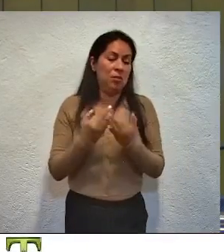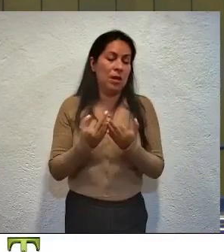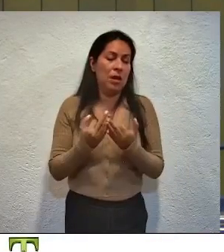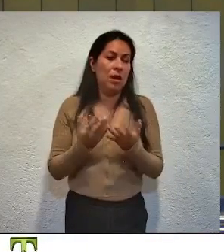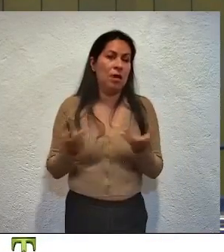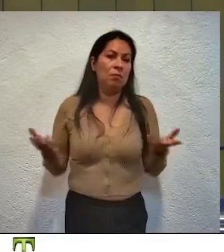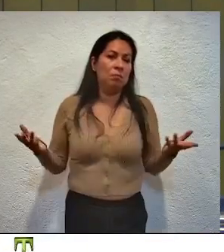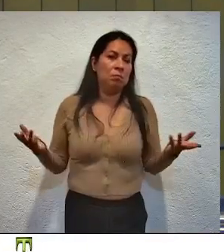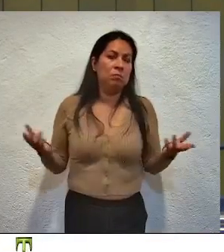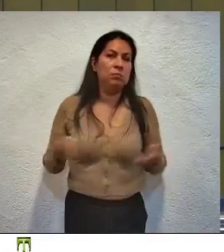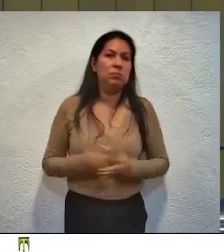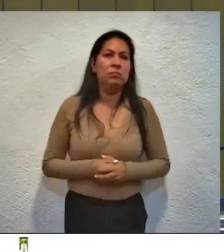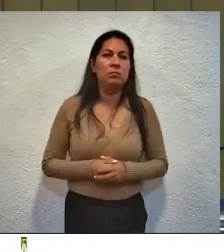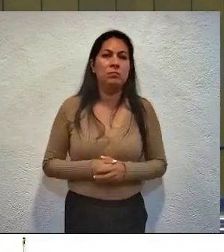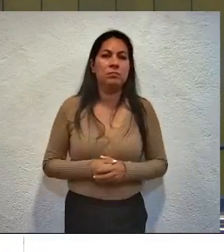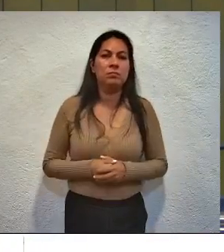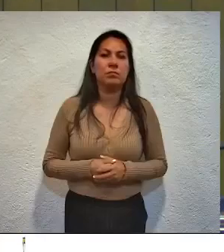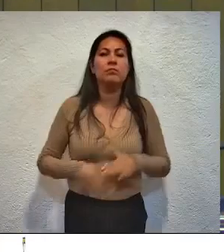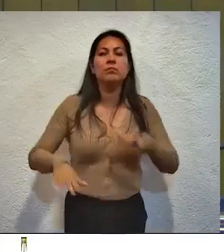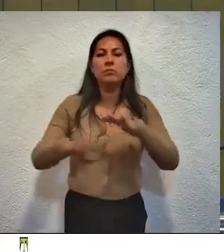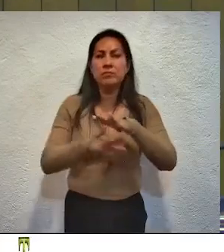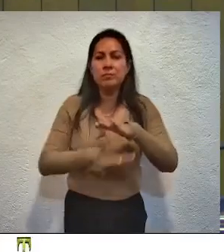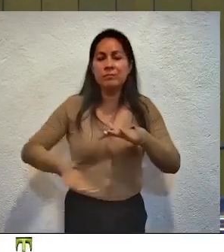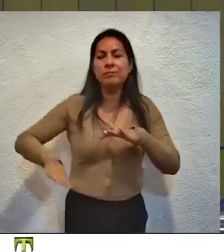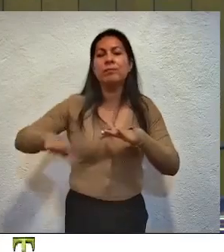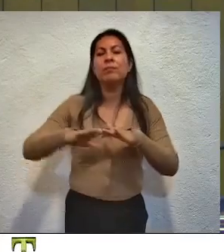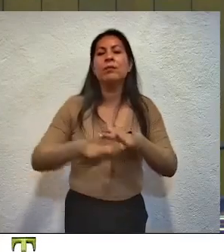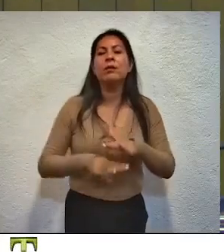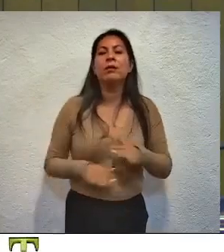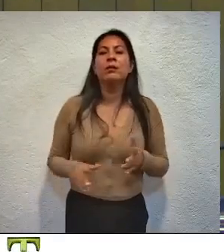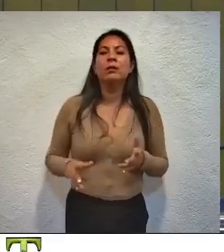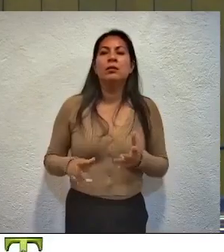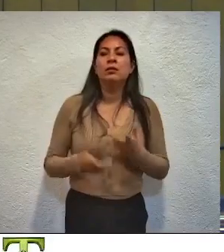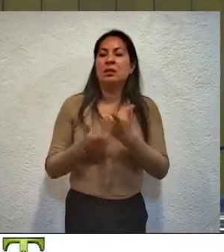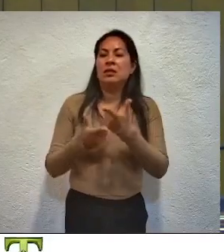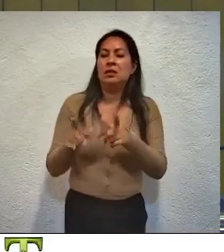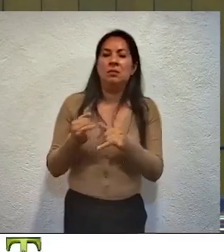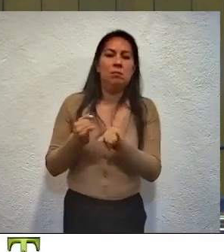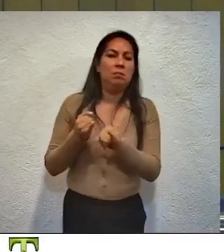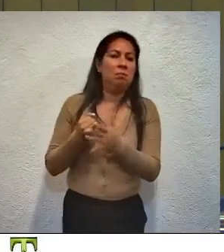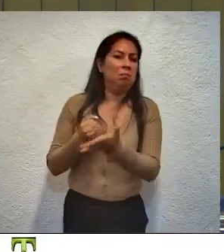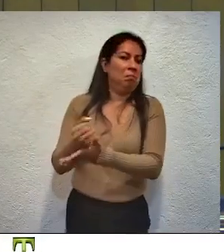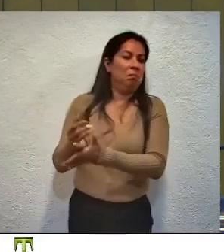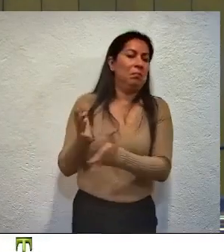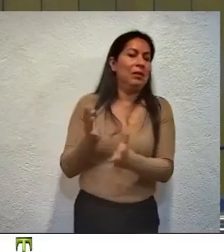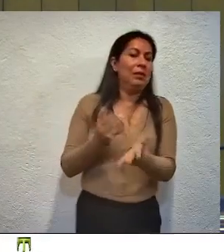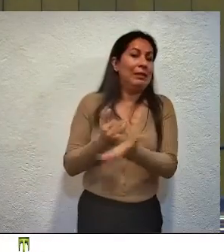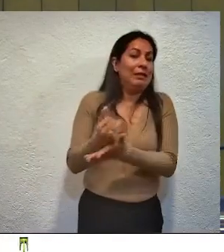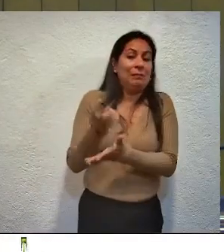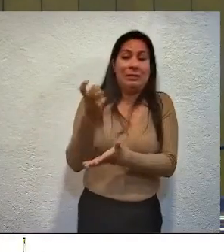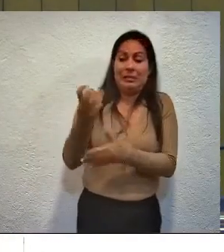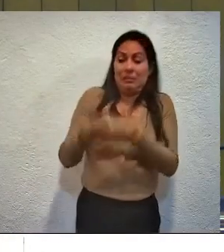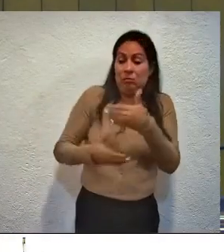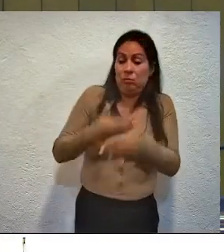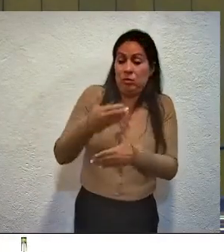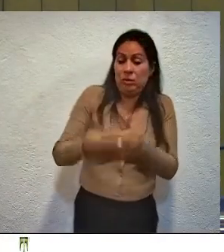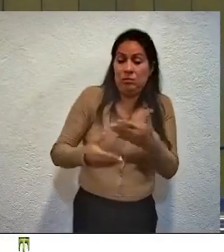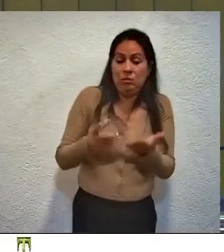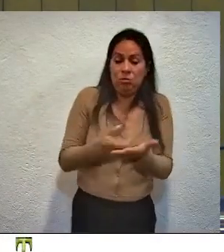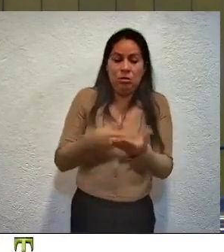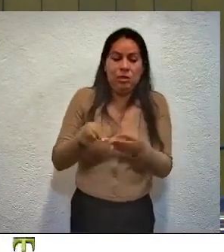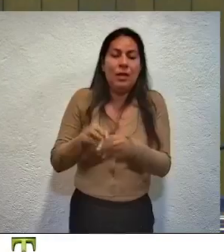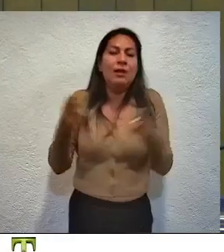que, con base en el principio de libre autodeterminación, determinen si ese procedimiento